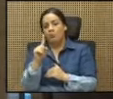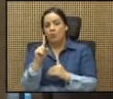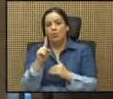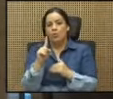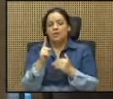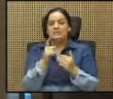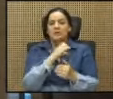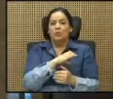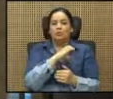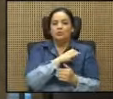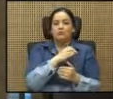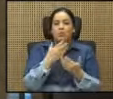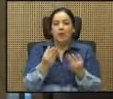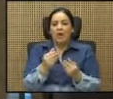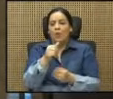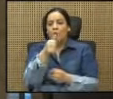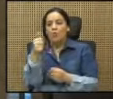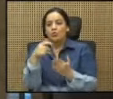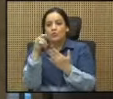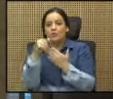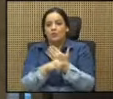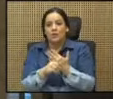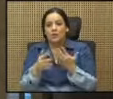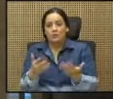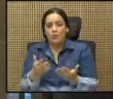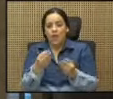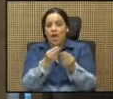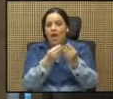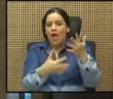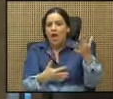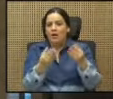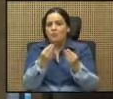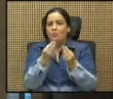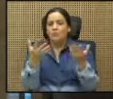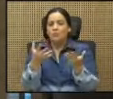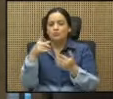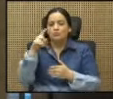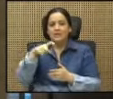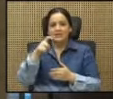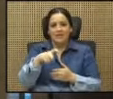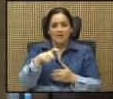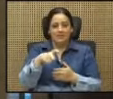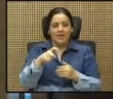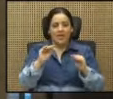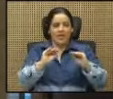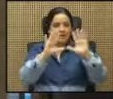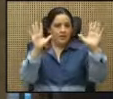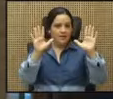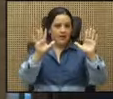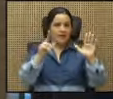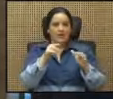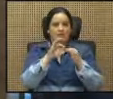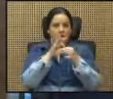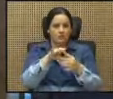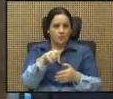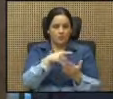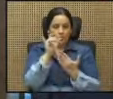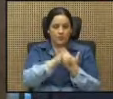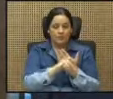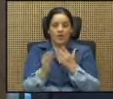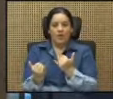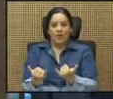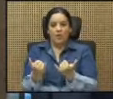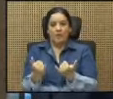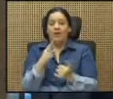Hay muchísimo aquí todavía que se debe aclarar. Ahora hablemos del proyecto de impuestos a los premios